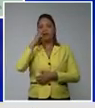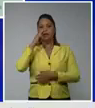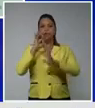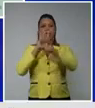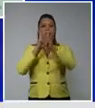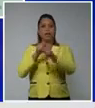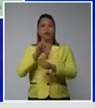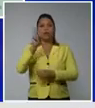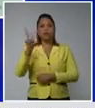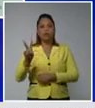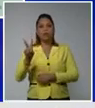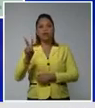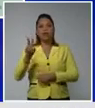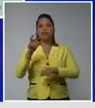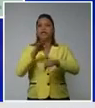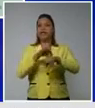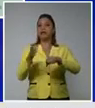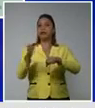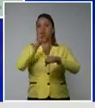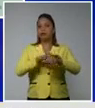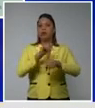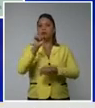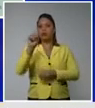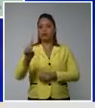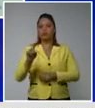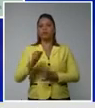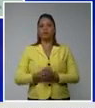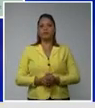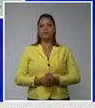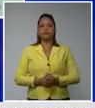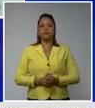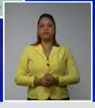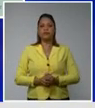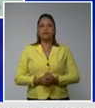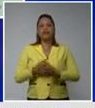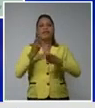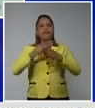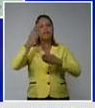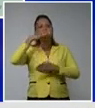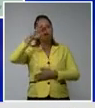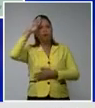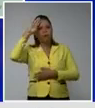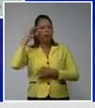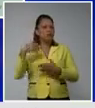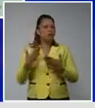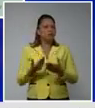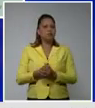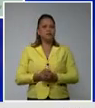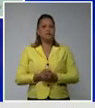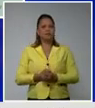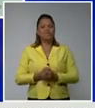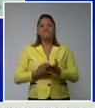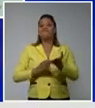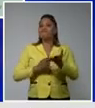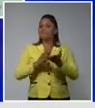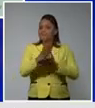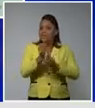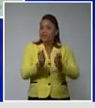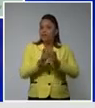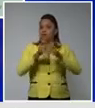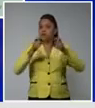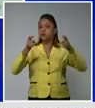de Río Cauto 1. En Santiago sigue incrementándose los